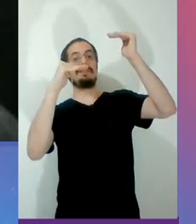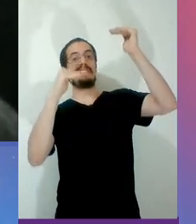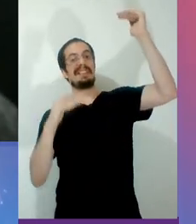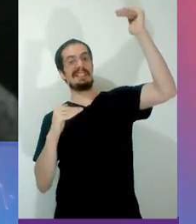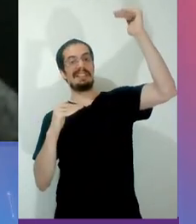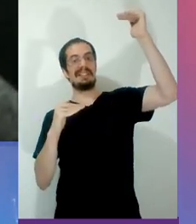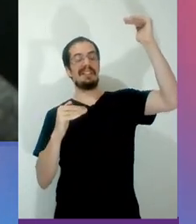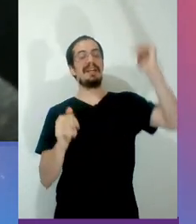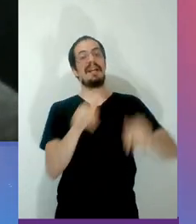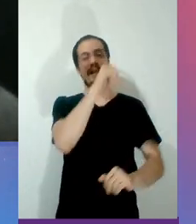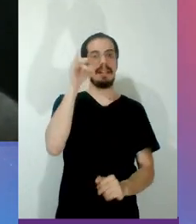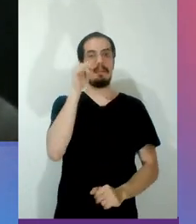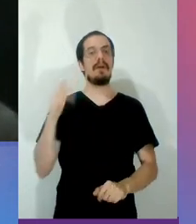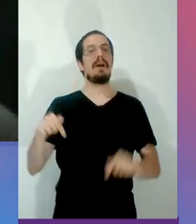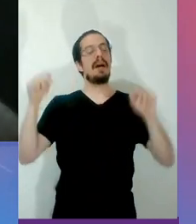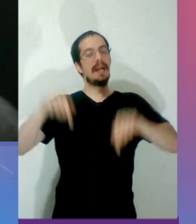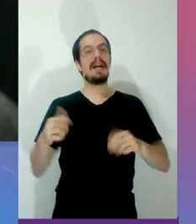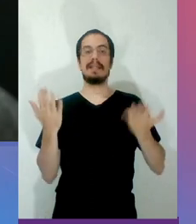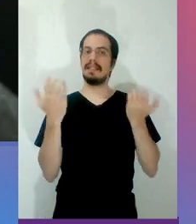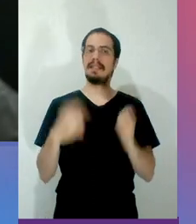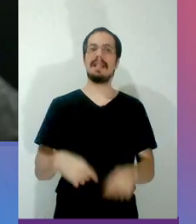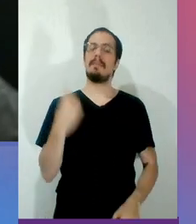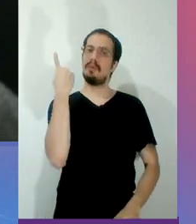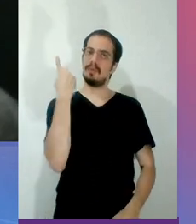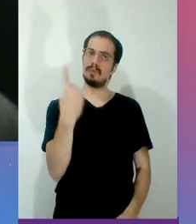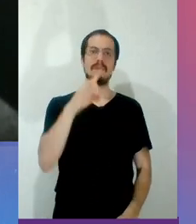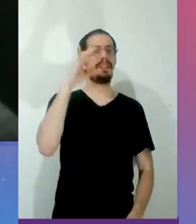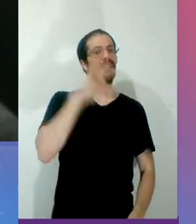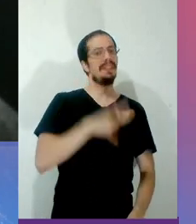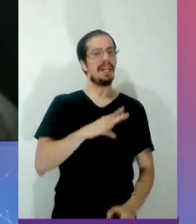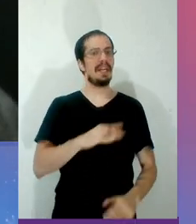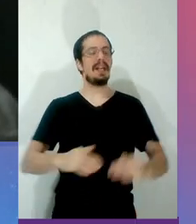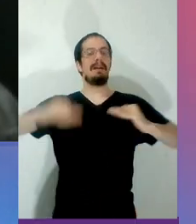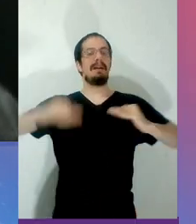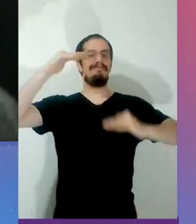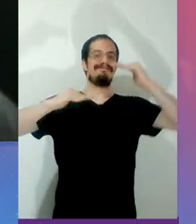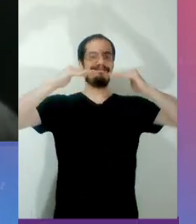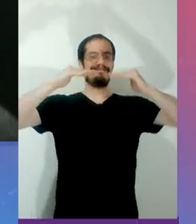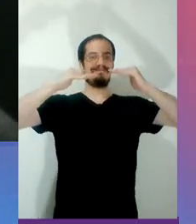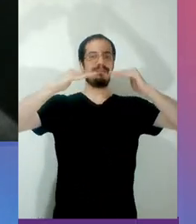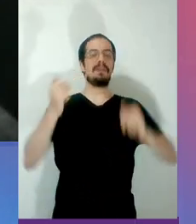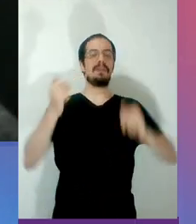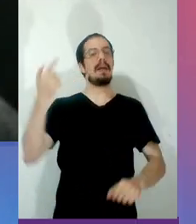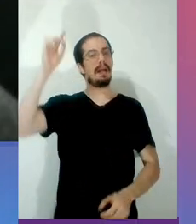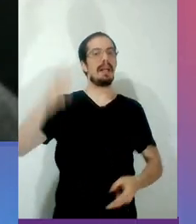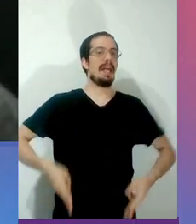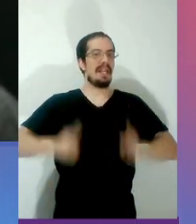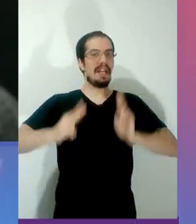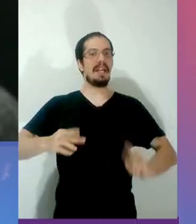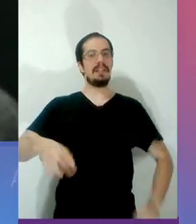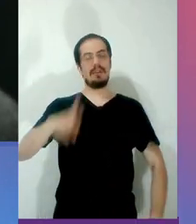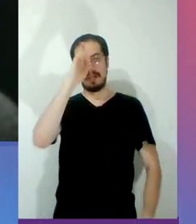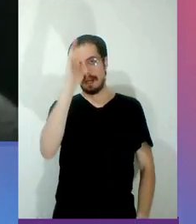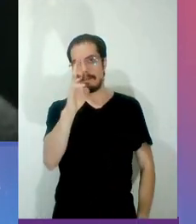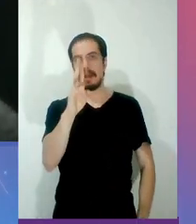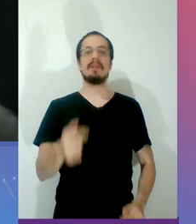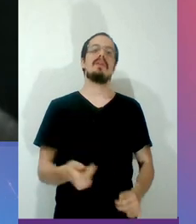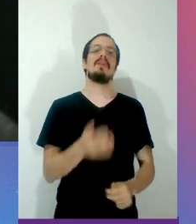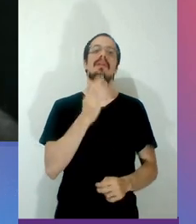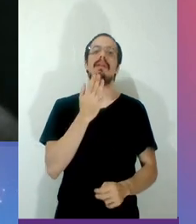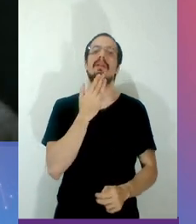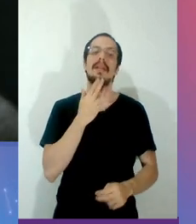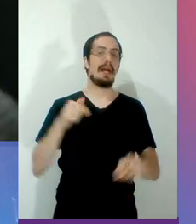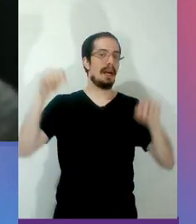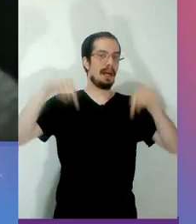verdad tener un país más justo, tener un país donde los derechos estén respetados, donde todos y todas